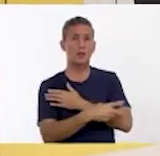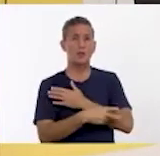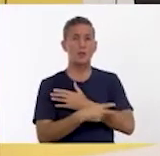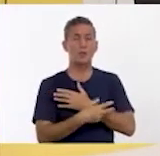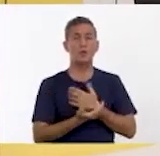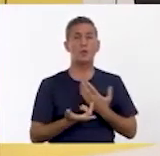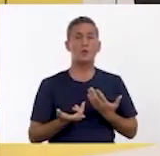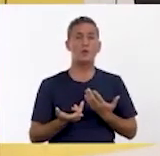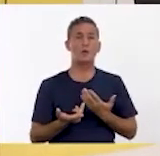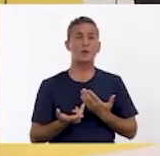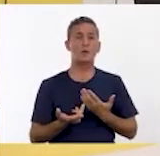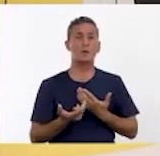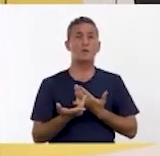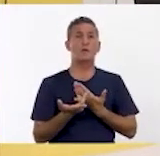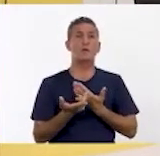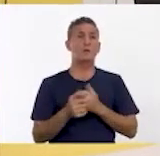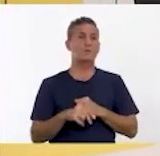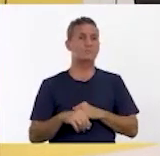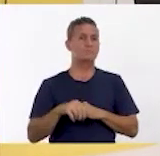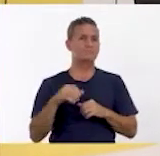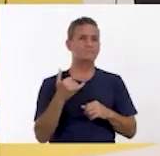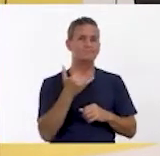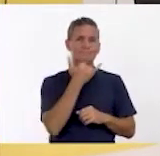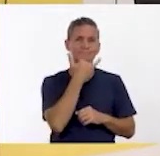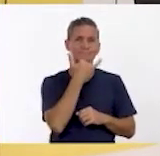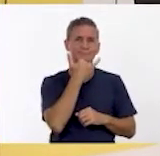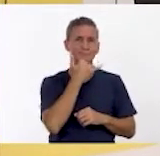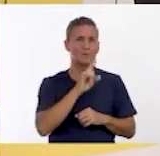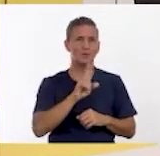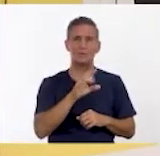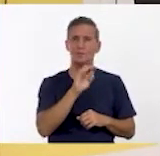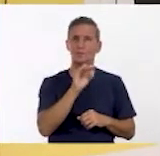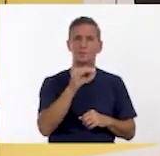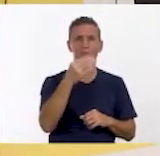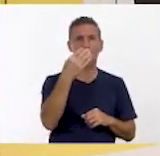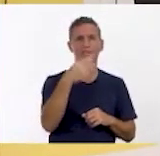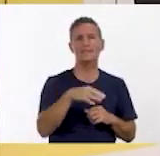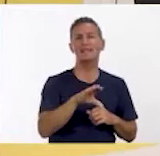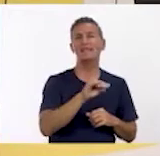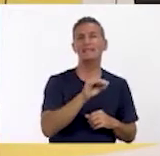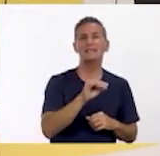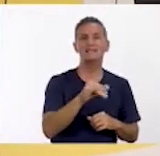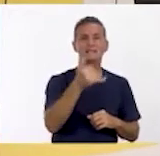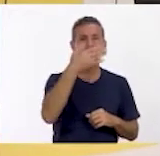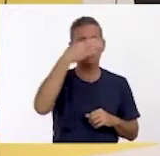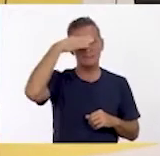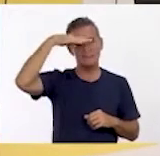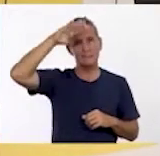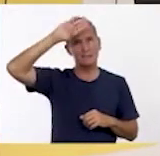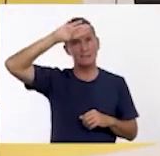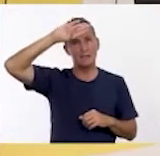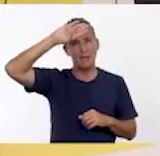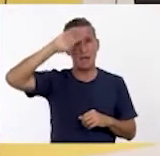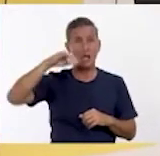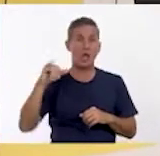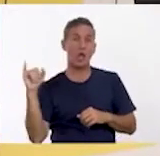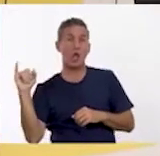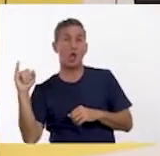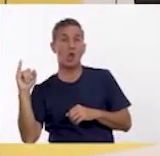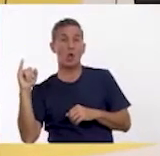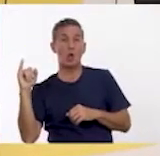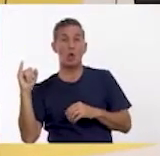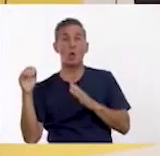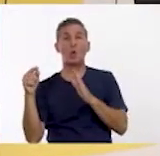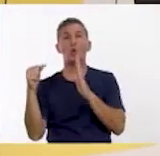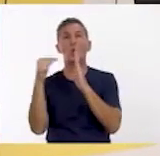Cuba. Error, porque los índices de Cuba son índices de países desarrollados y en muchos casos